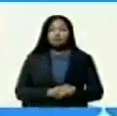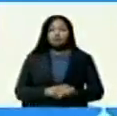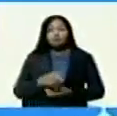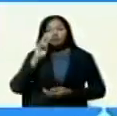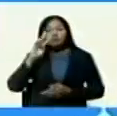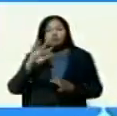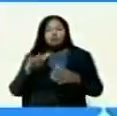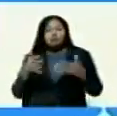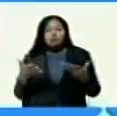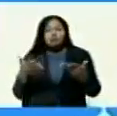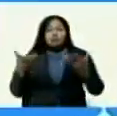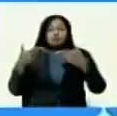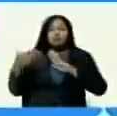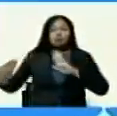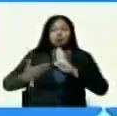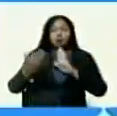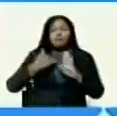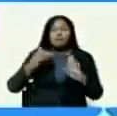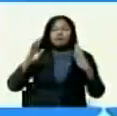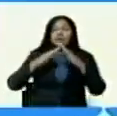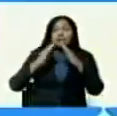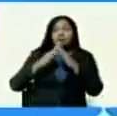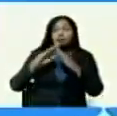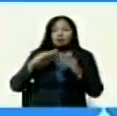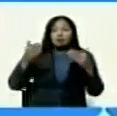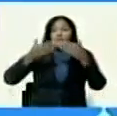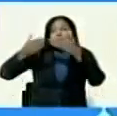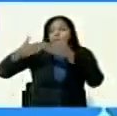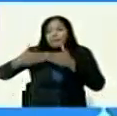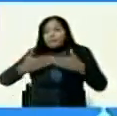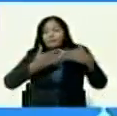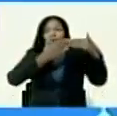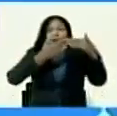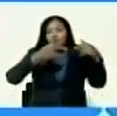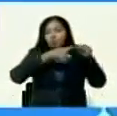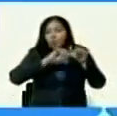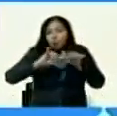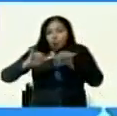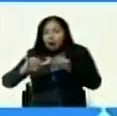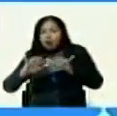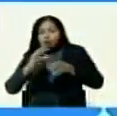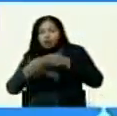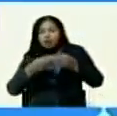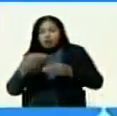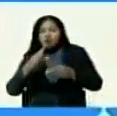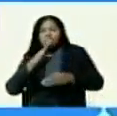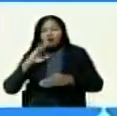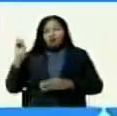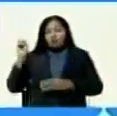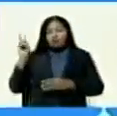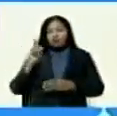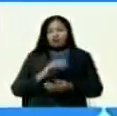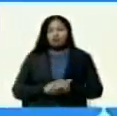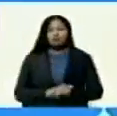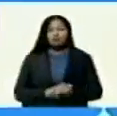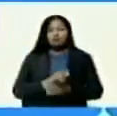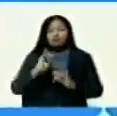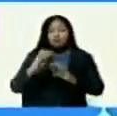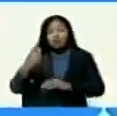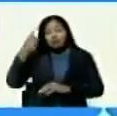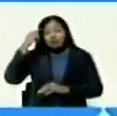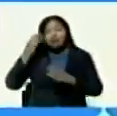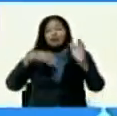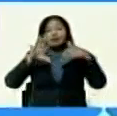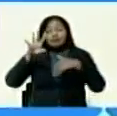cuando se recibe un ataque en casa, usted cierra puertas y ventanas. Eso fue lo que ocurrió el día